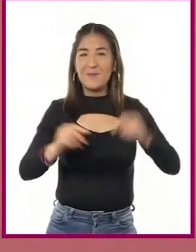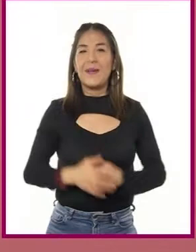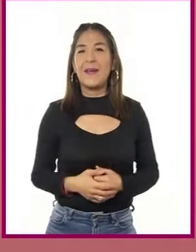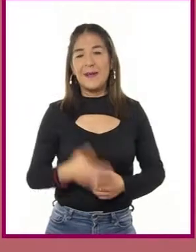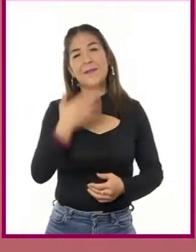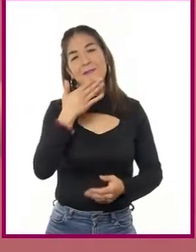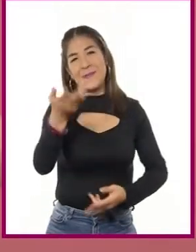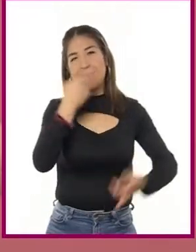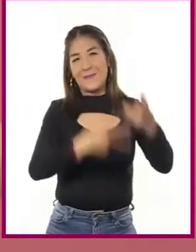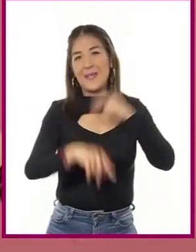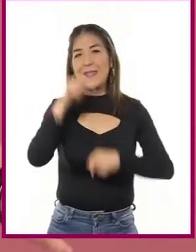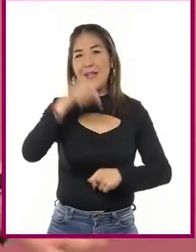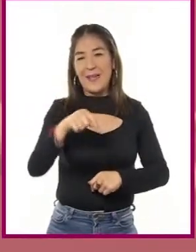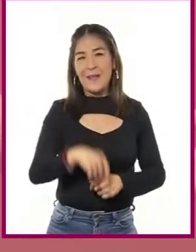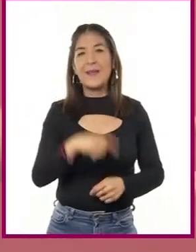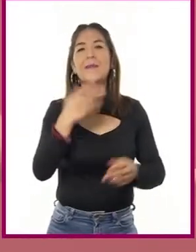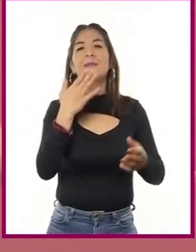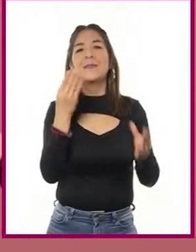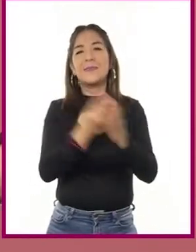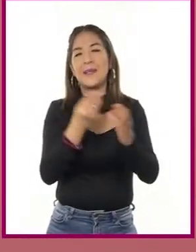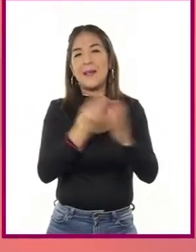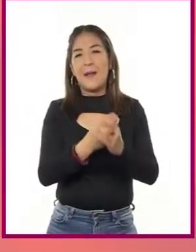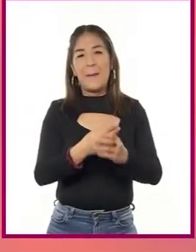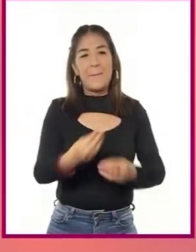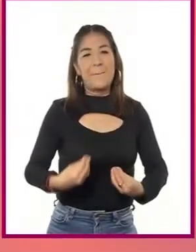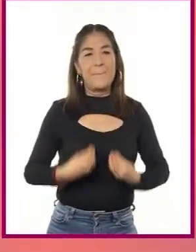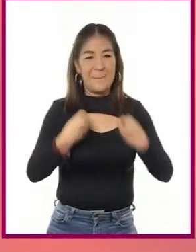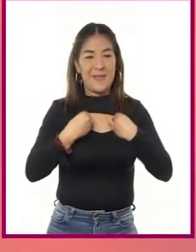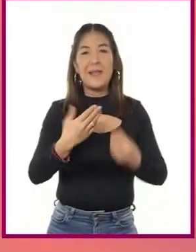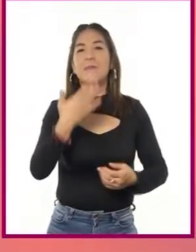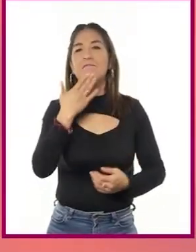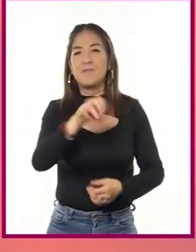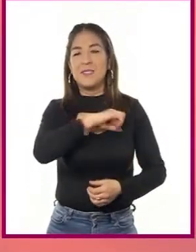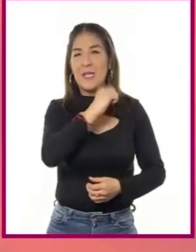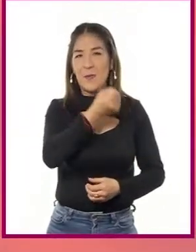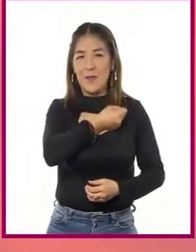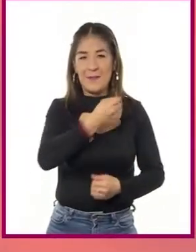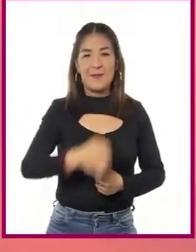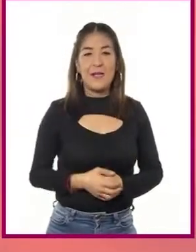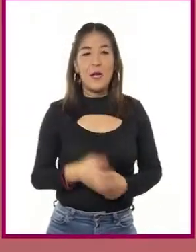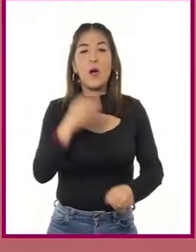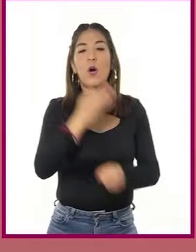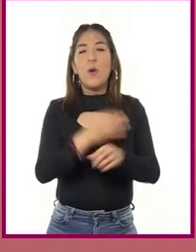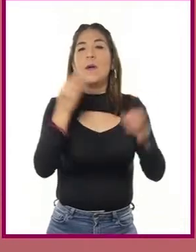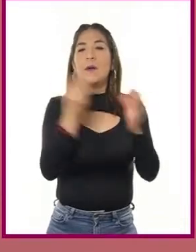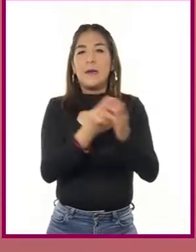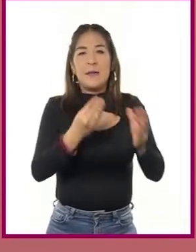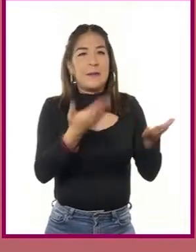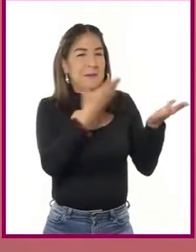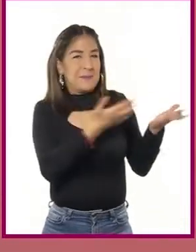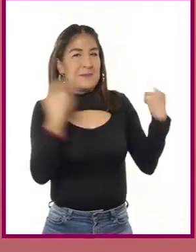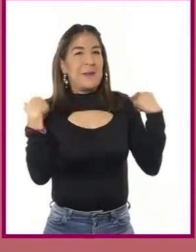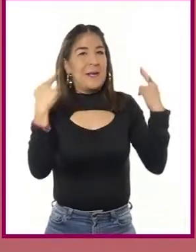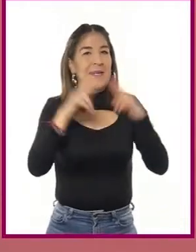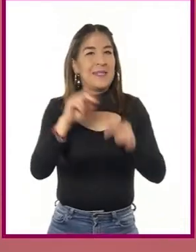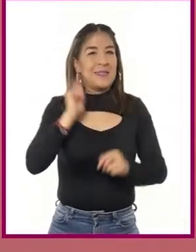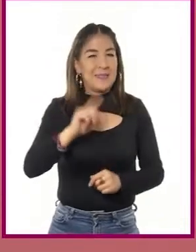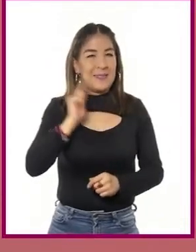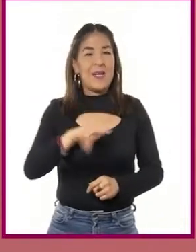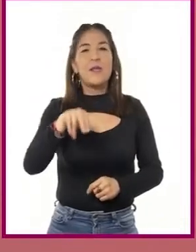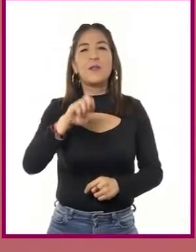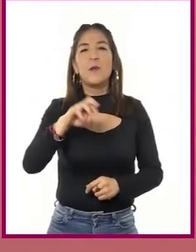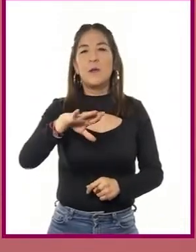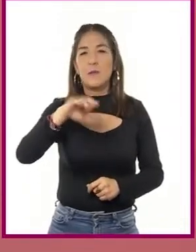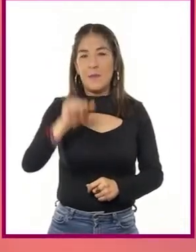más cordial bienvenida a una sesión más de Vida Saludable. Para esta sesión, hoy tenemos la participación de la maestra Norma